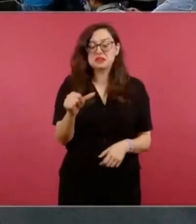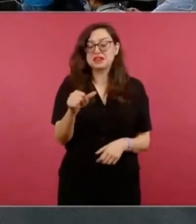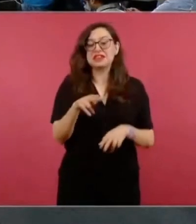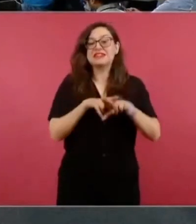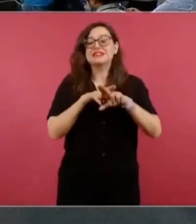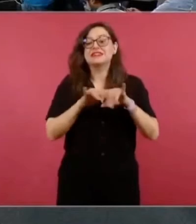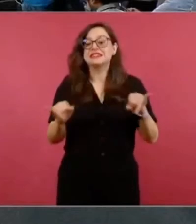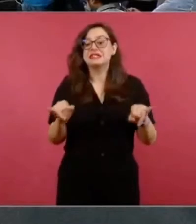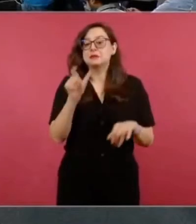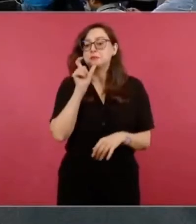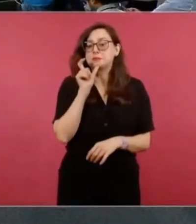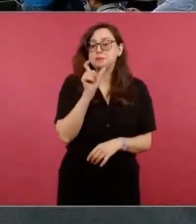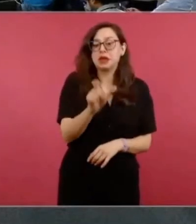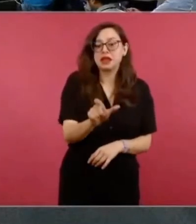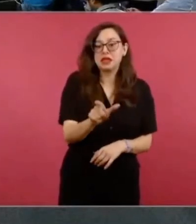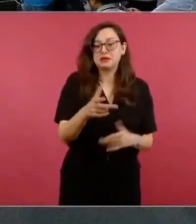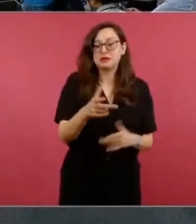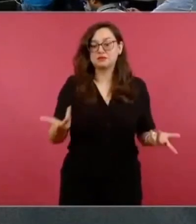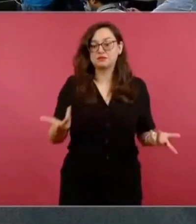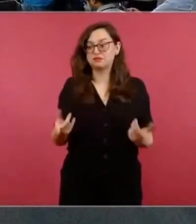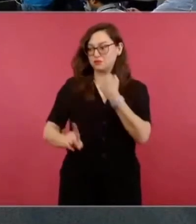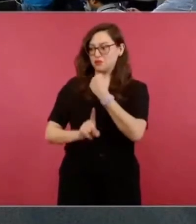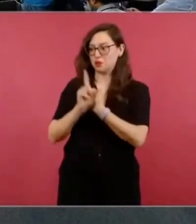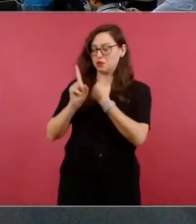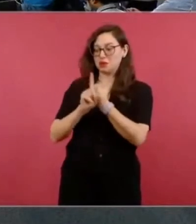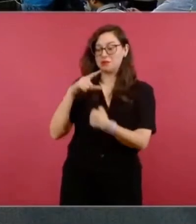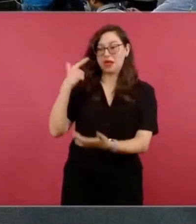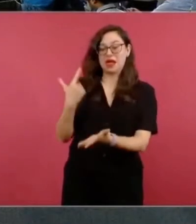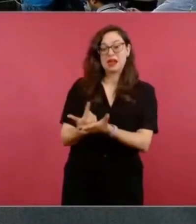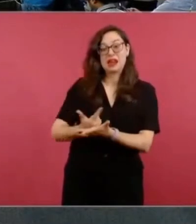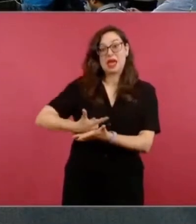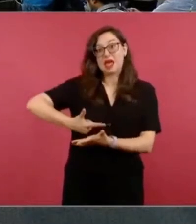Y era el principal problema de México.